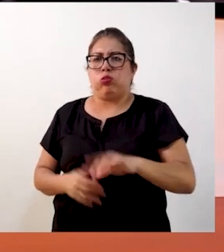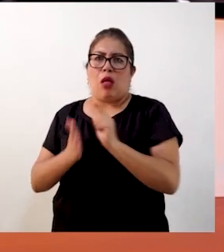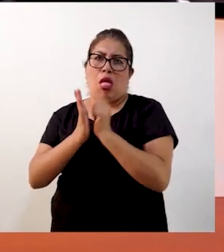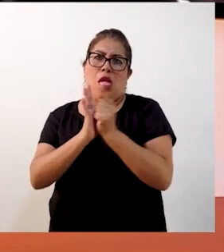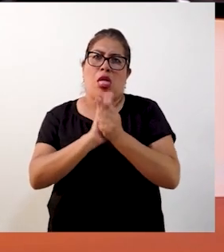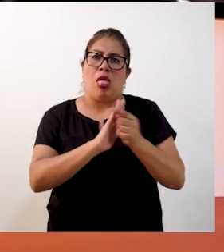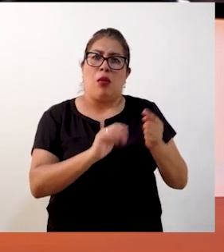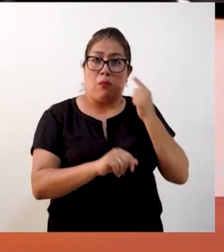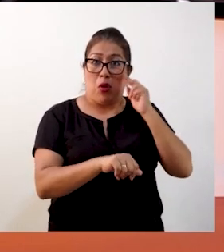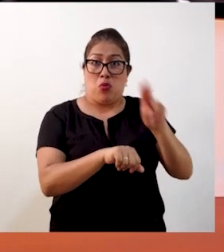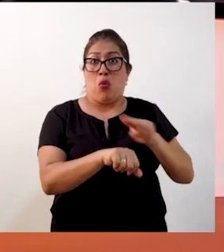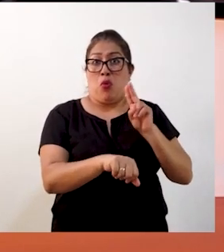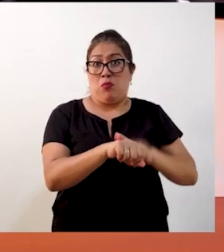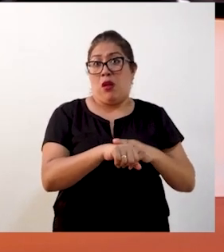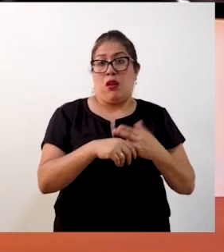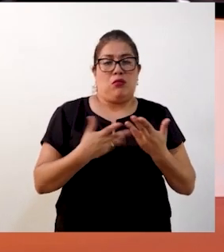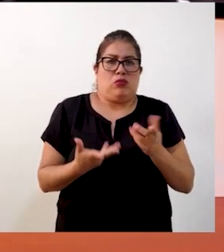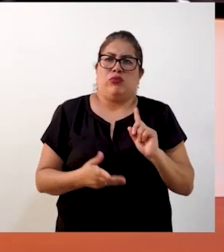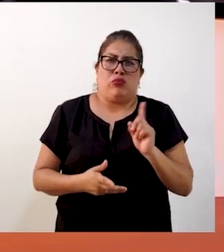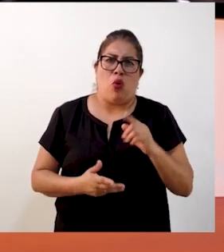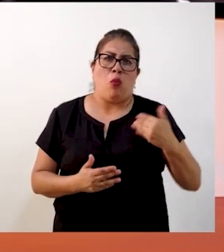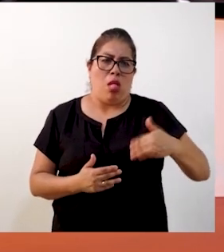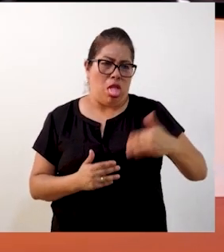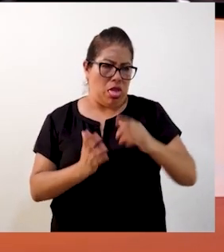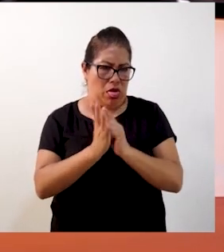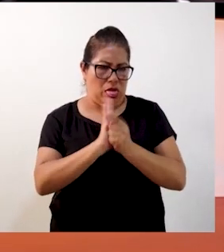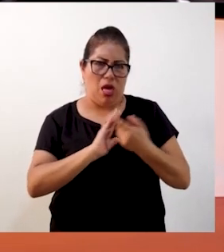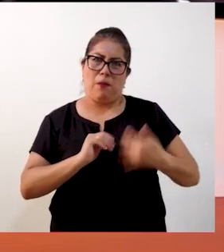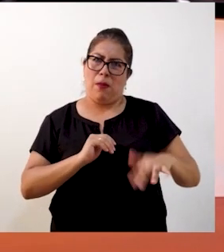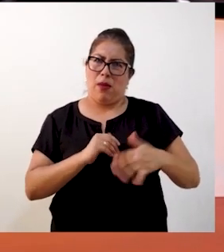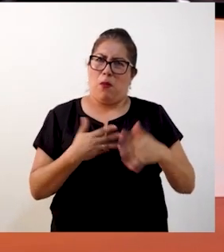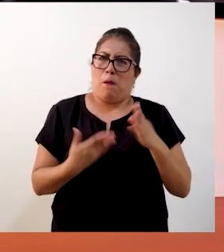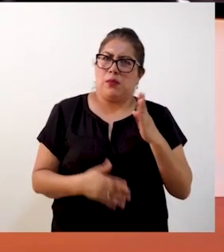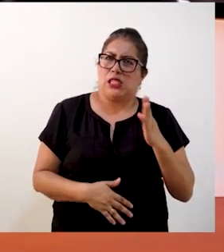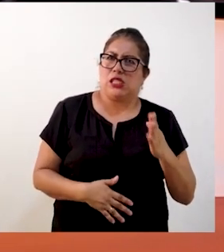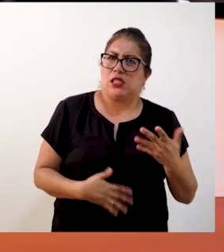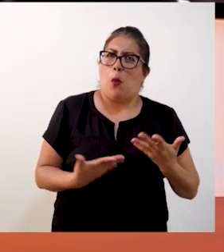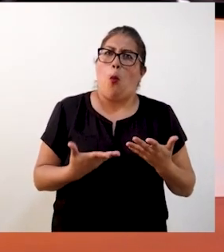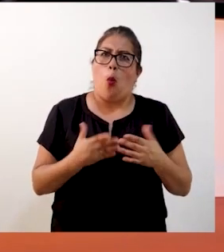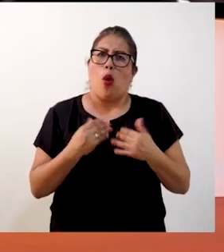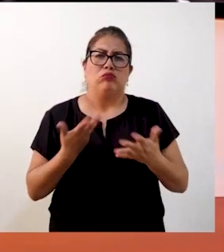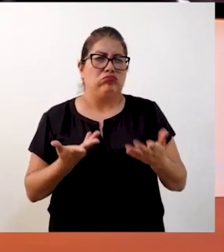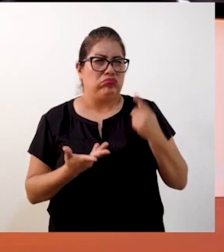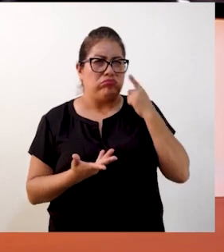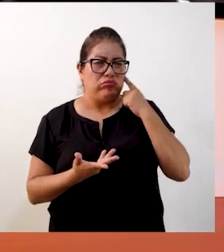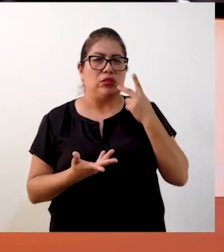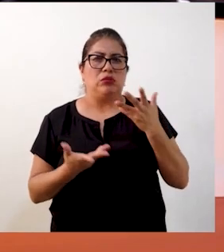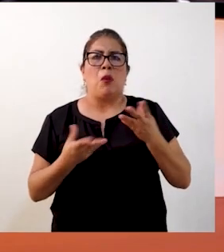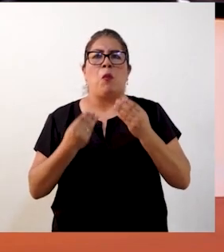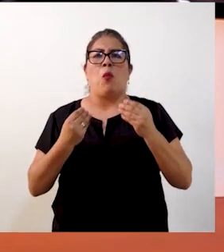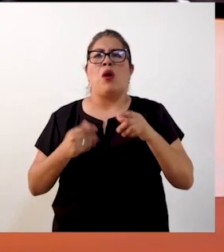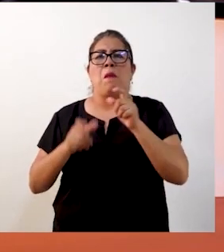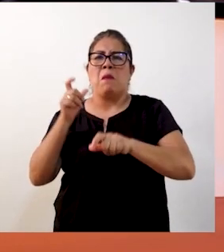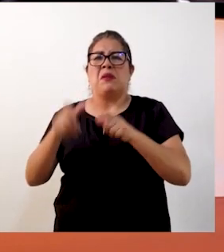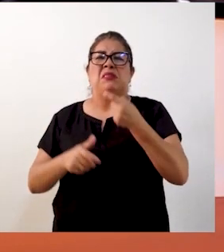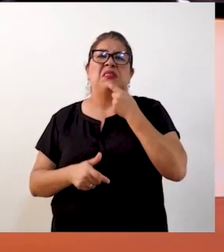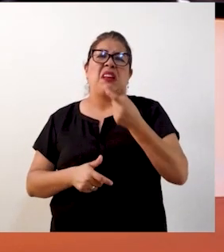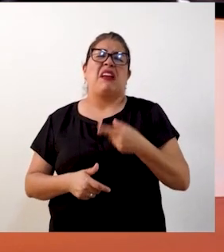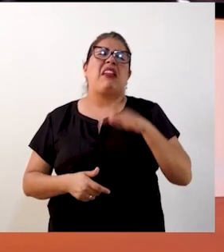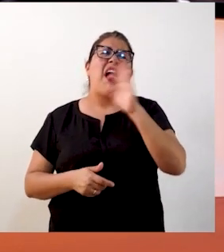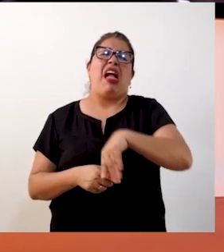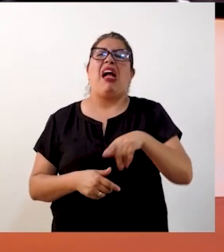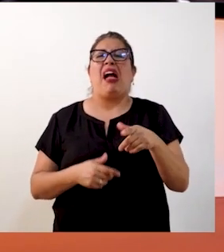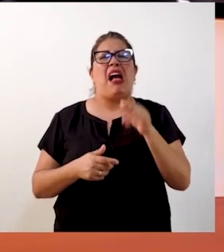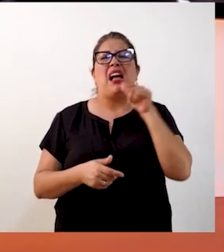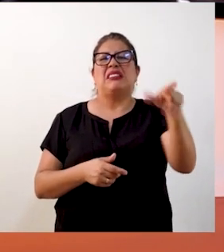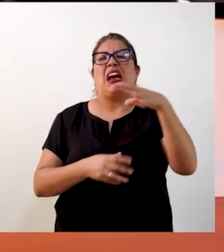normal. Nadie se va a orinar como algo normal, es frecuente. Entonces existen los prejuicios en el adulto mayor y la gente dice,